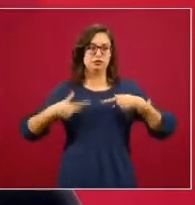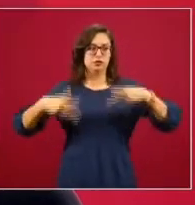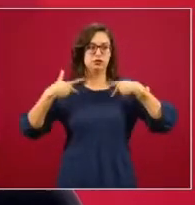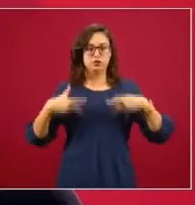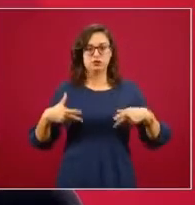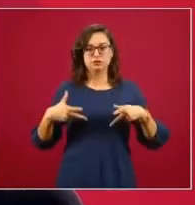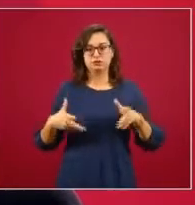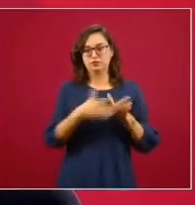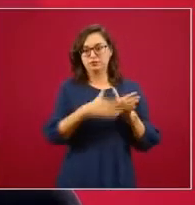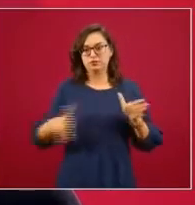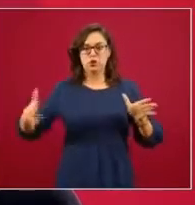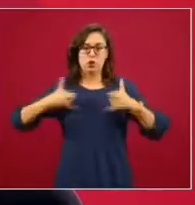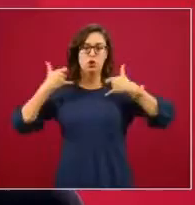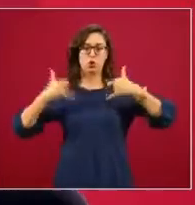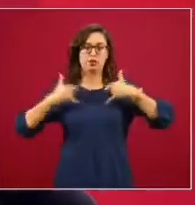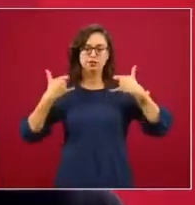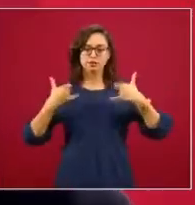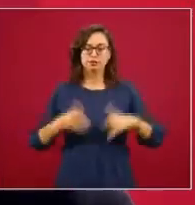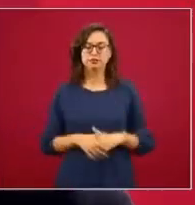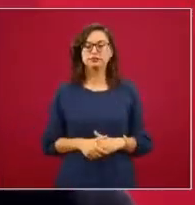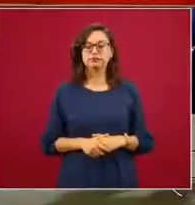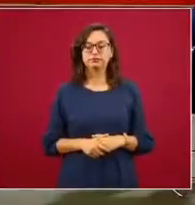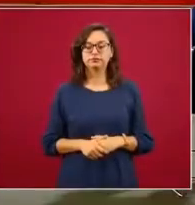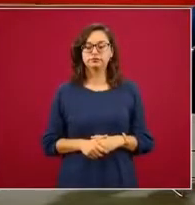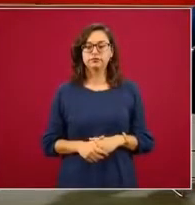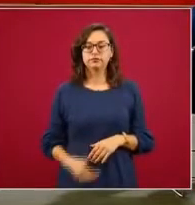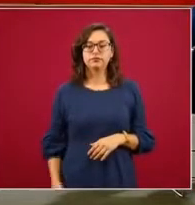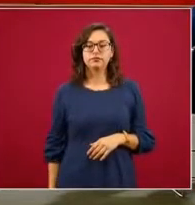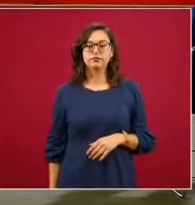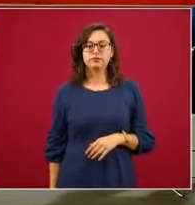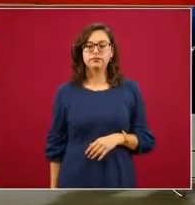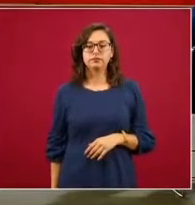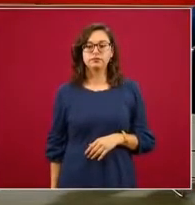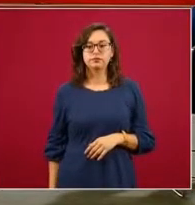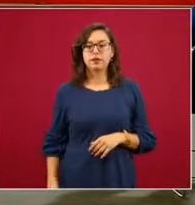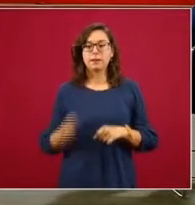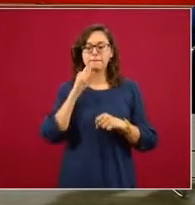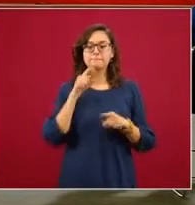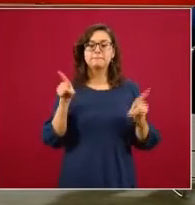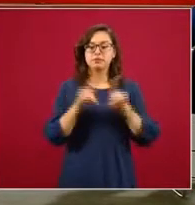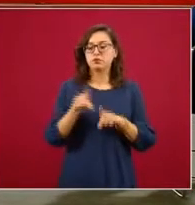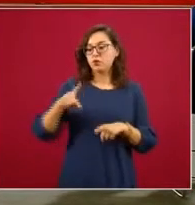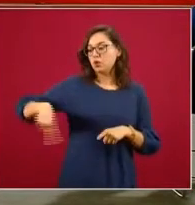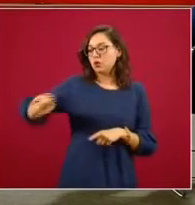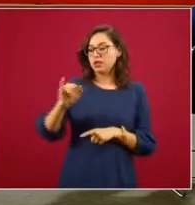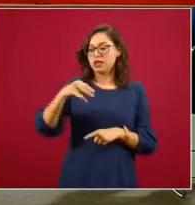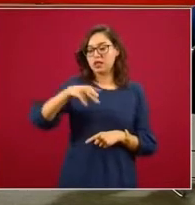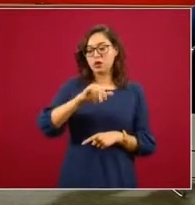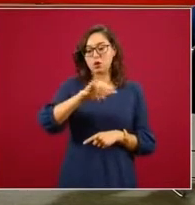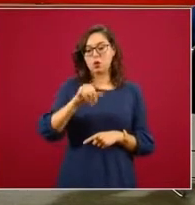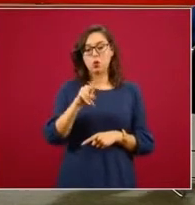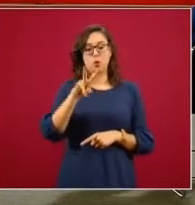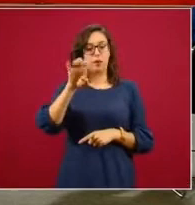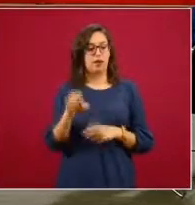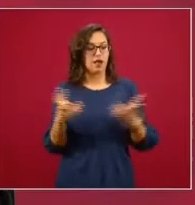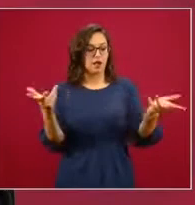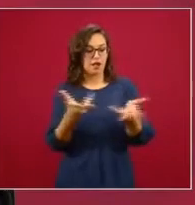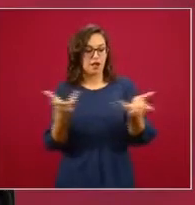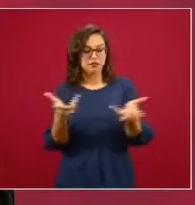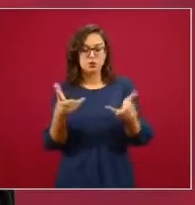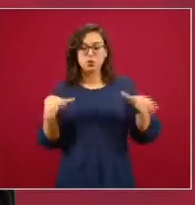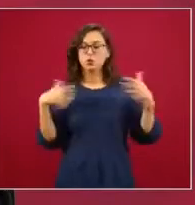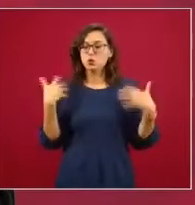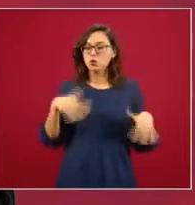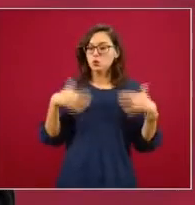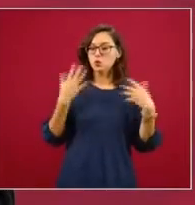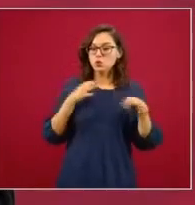las personas jóvenes. Y la vitalidad que tiene el trabajo que hace INJUVE, desde luego la visión y la